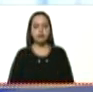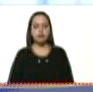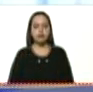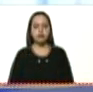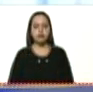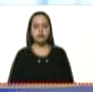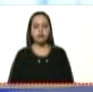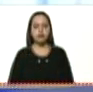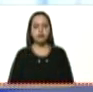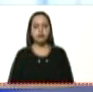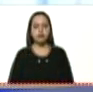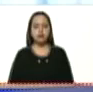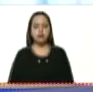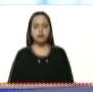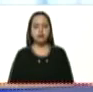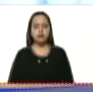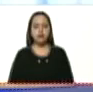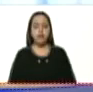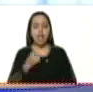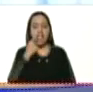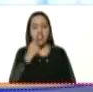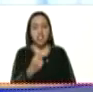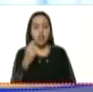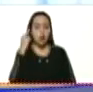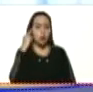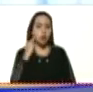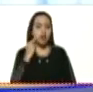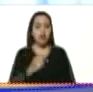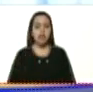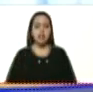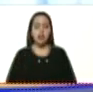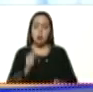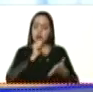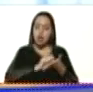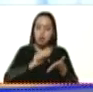Dijo Simón Bolívar en carta a Madariaga,